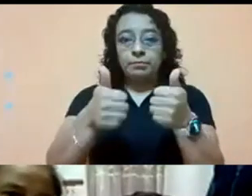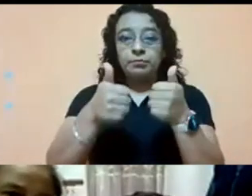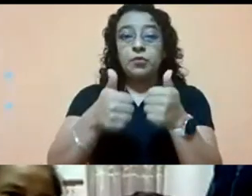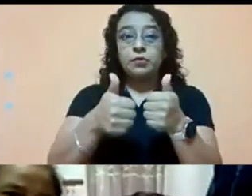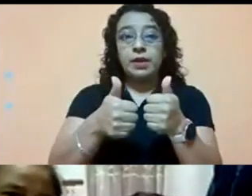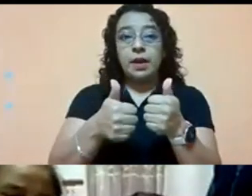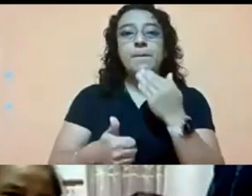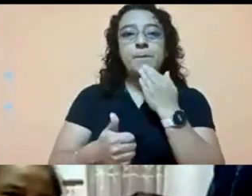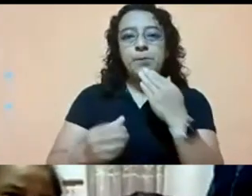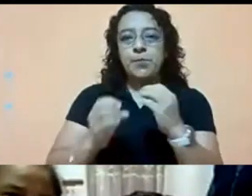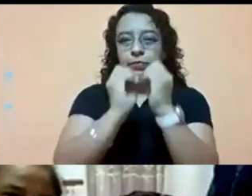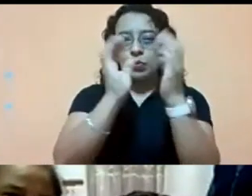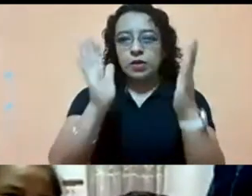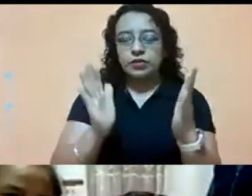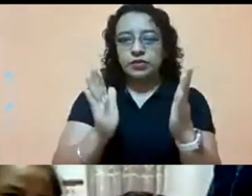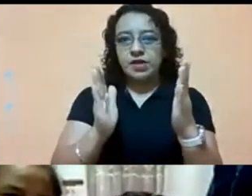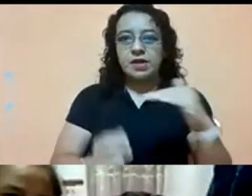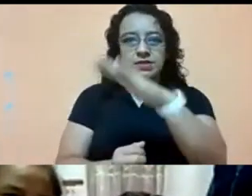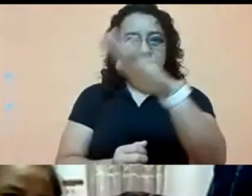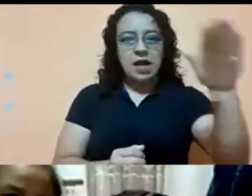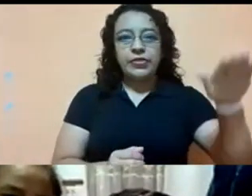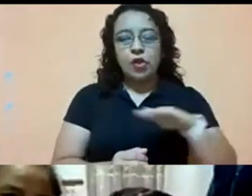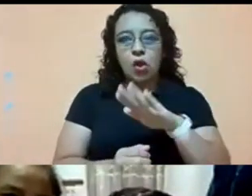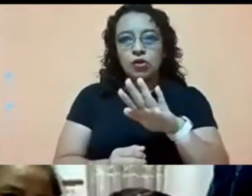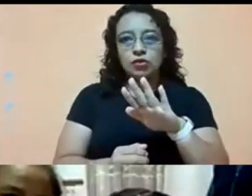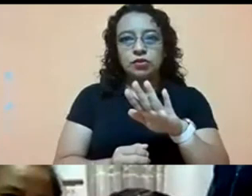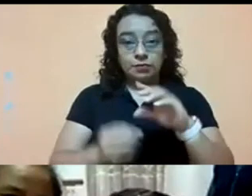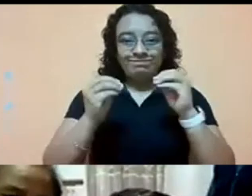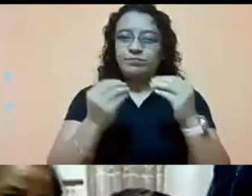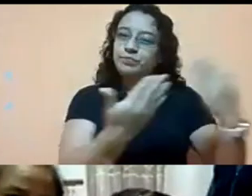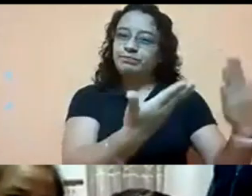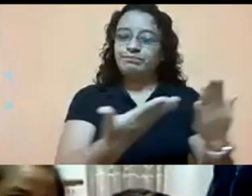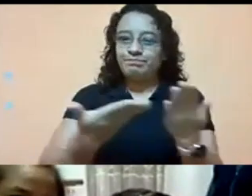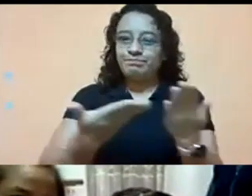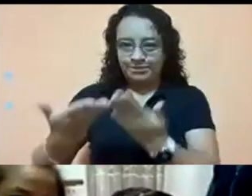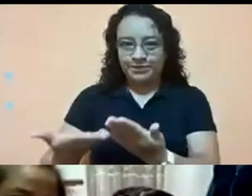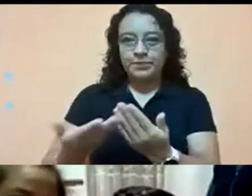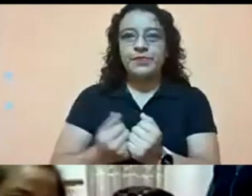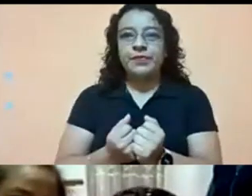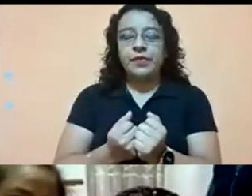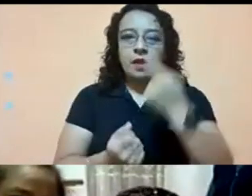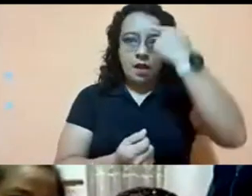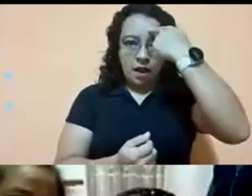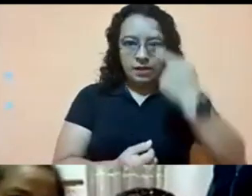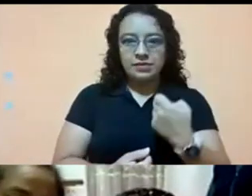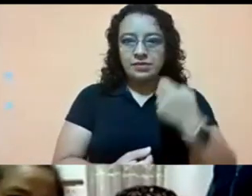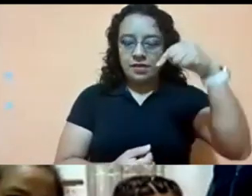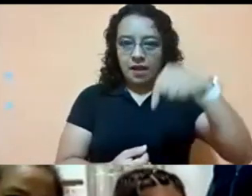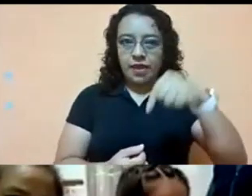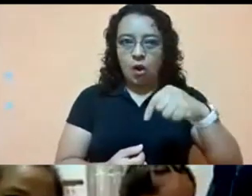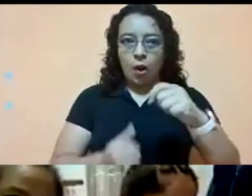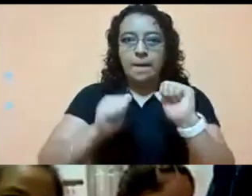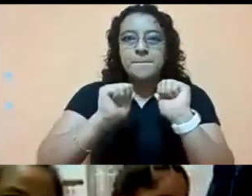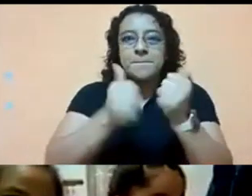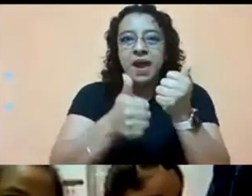Buenos días a todos. Sean cordialmente bienvenidos. El día de hoy,